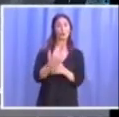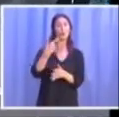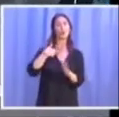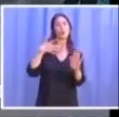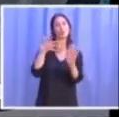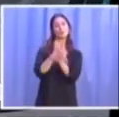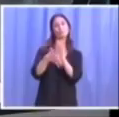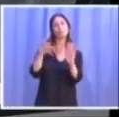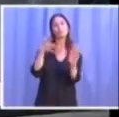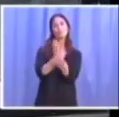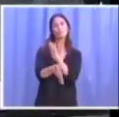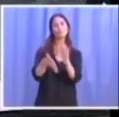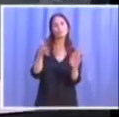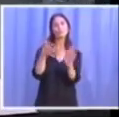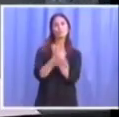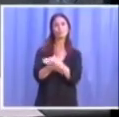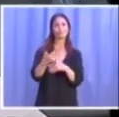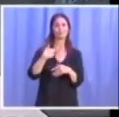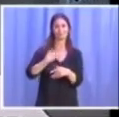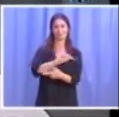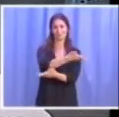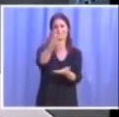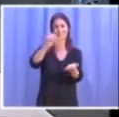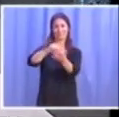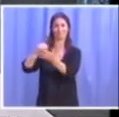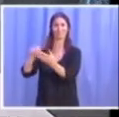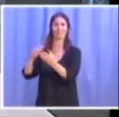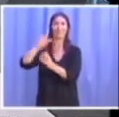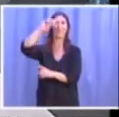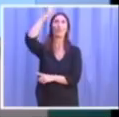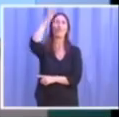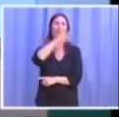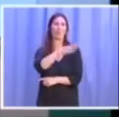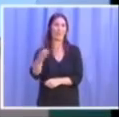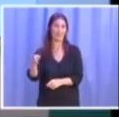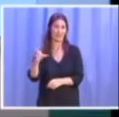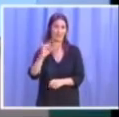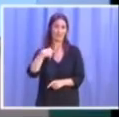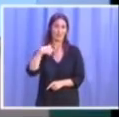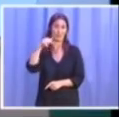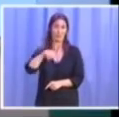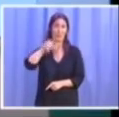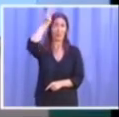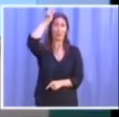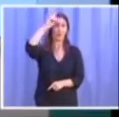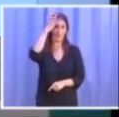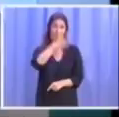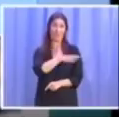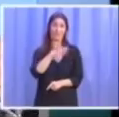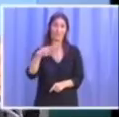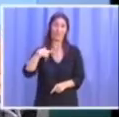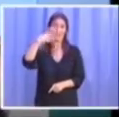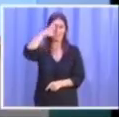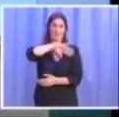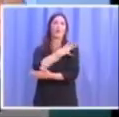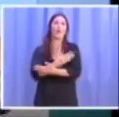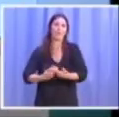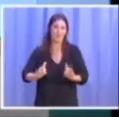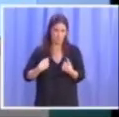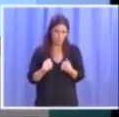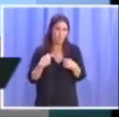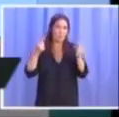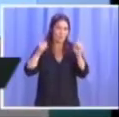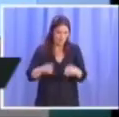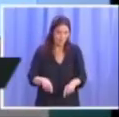intervención diciéndole a mis paisanos, a los granadinos, que Dios les bendiga. Hoy ya les digo que Dios nos bendiga y nuestra patrona, la Virgen de la Angustia. Por lo